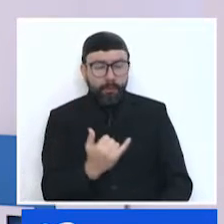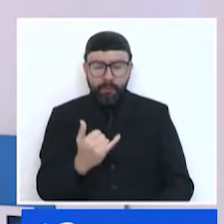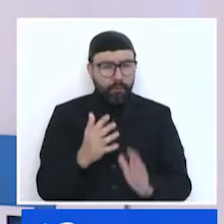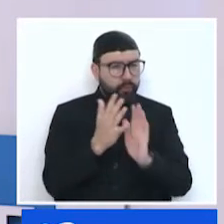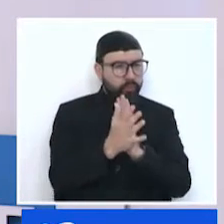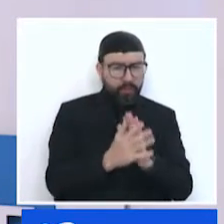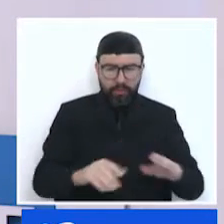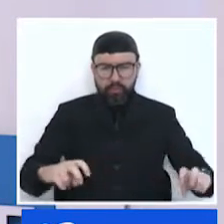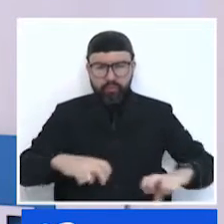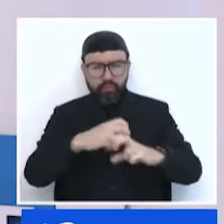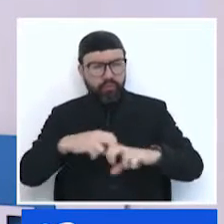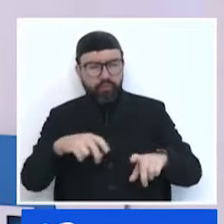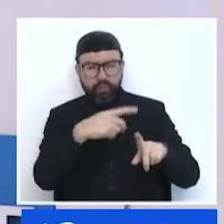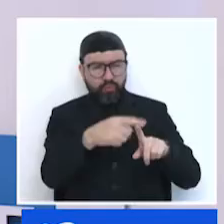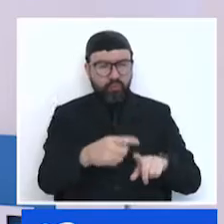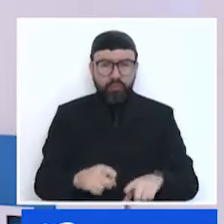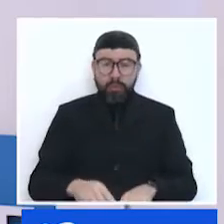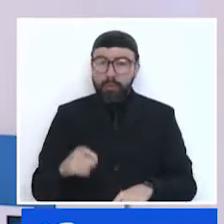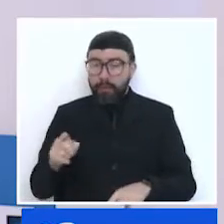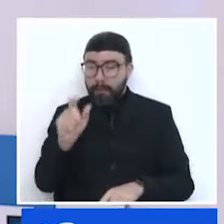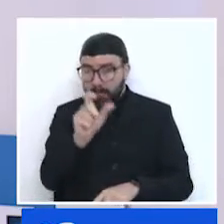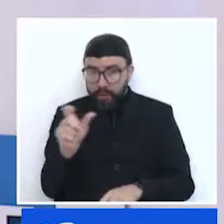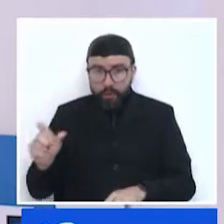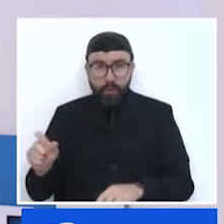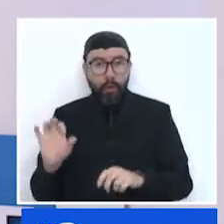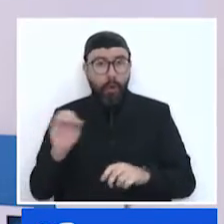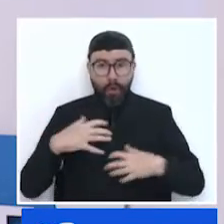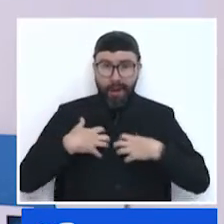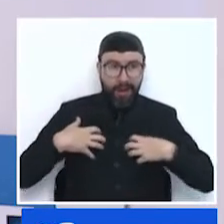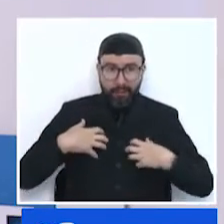no hay personas lesionadas ni animales afectados.